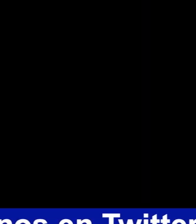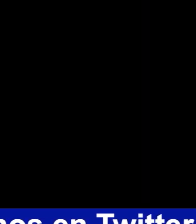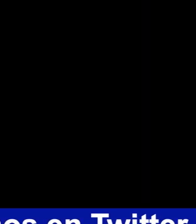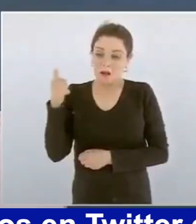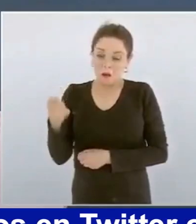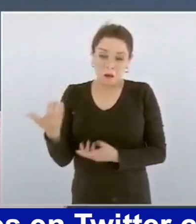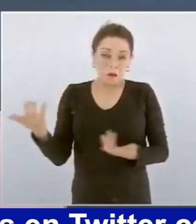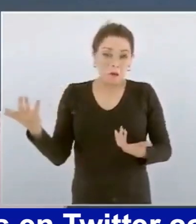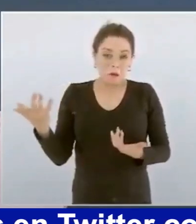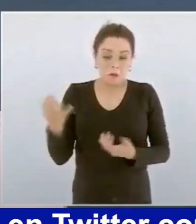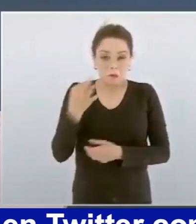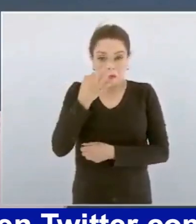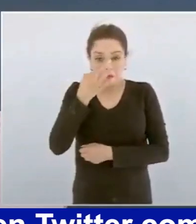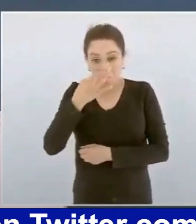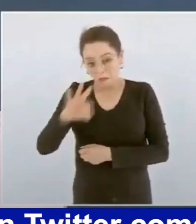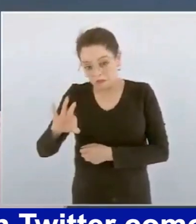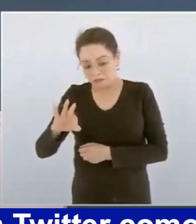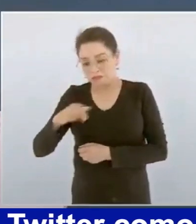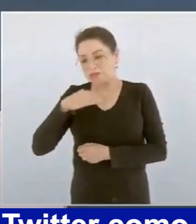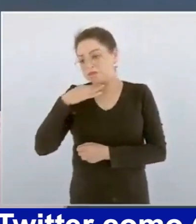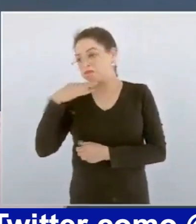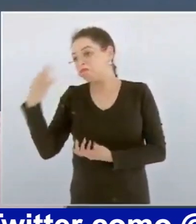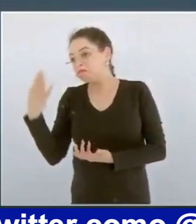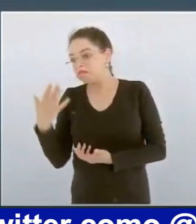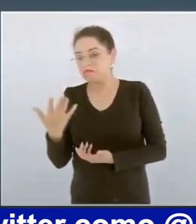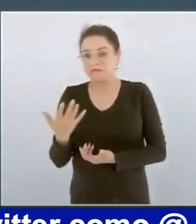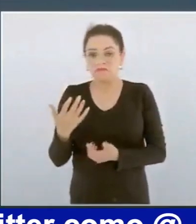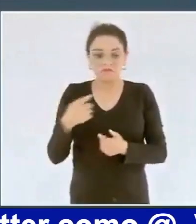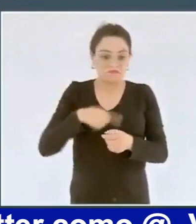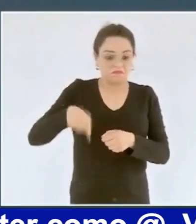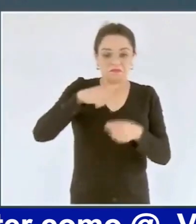según escribió el presidente Cárdenas,